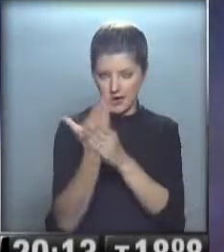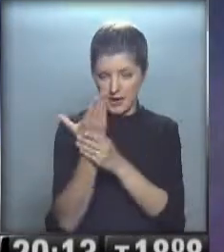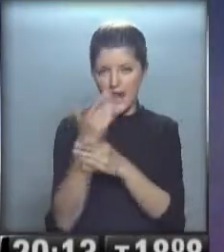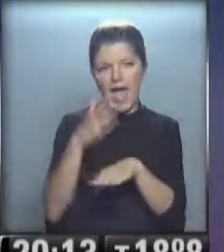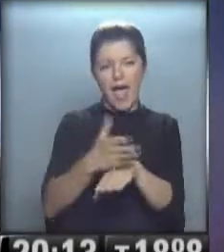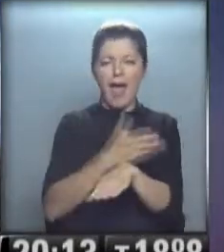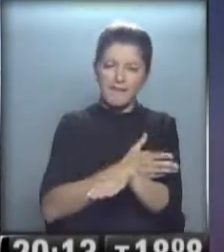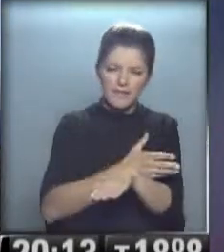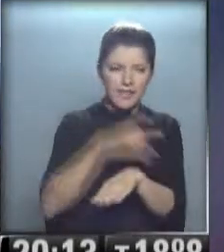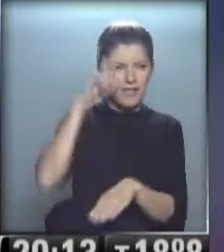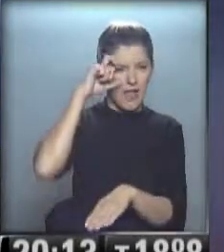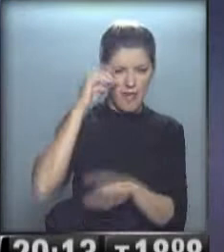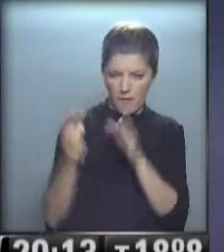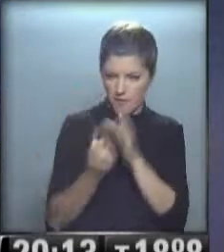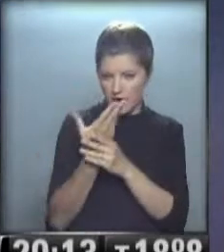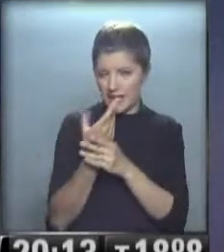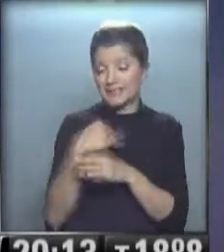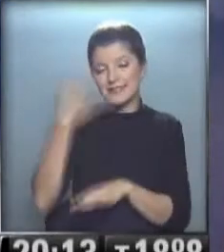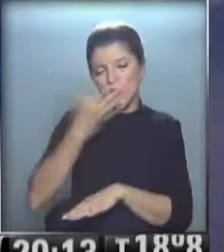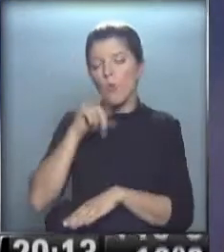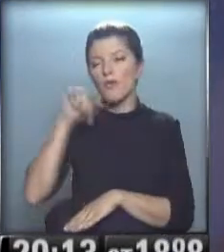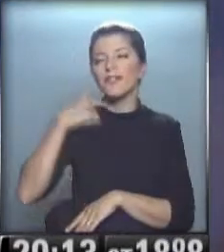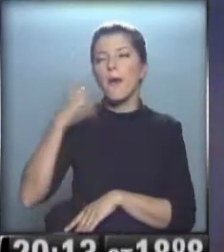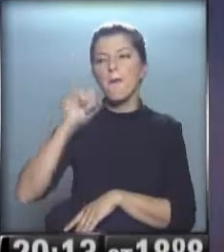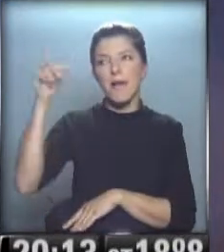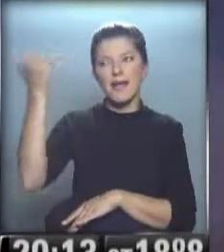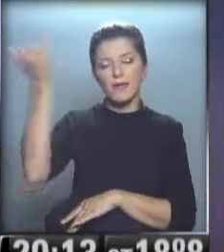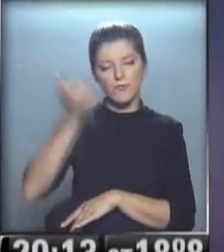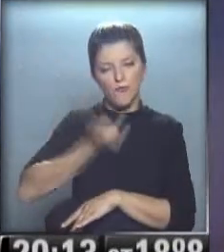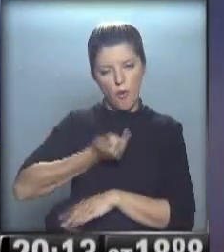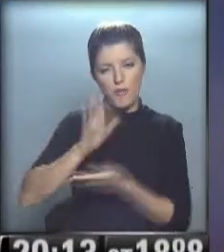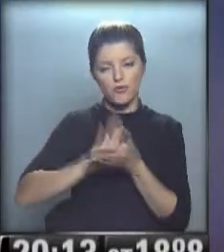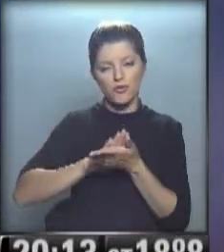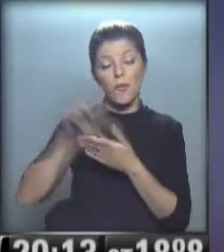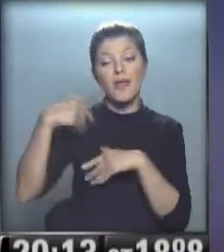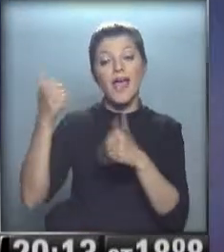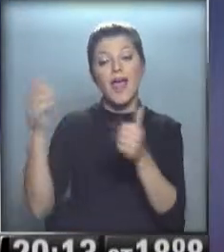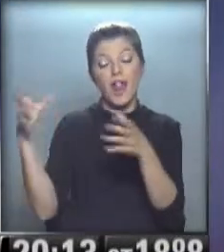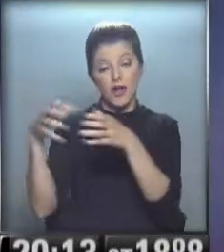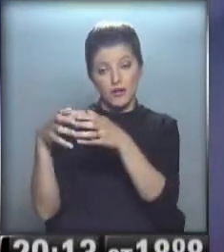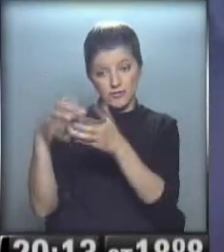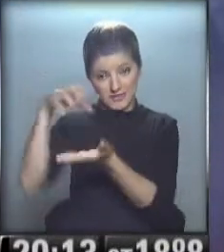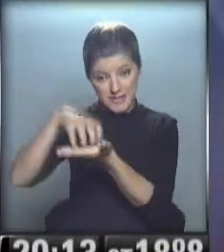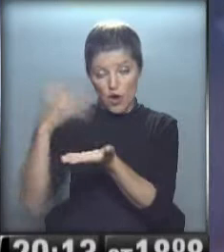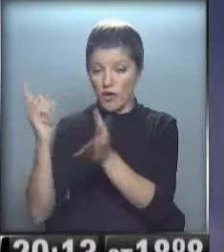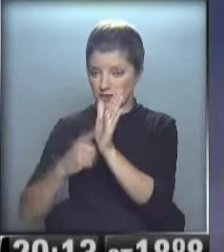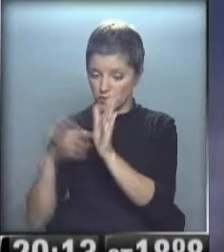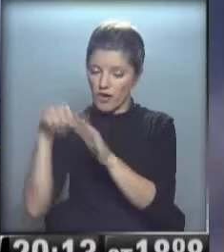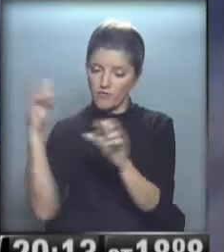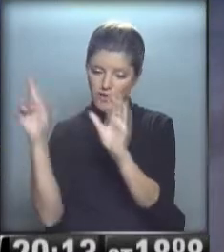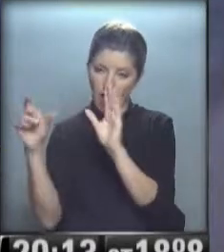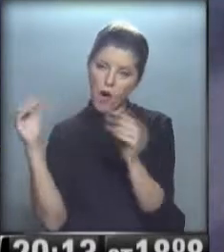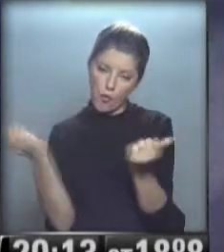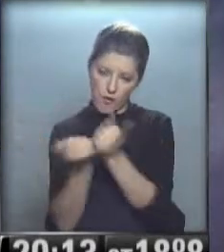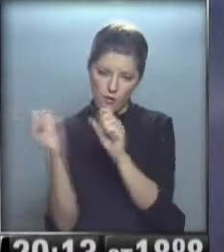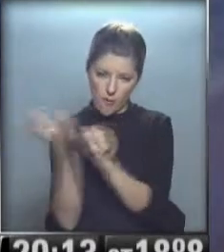de las 10 de la mañana? Tendríamos la noticia desde Madrid que el Consejo de Directores de Repsol va a aprobar este acuerdo. Inclusive Antonio